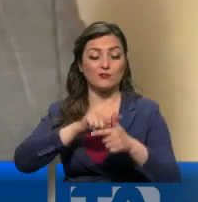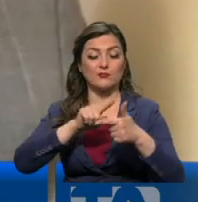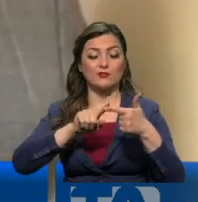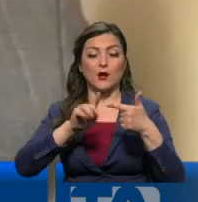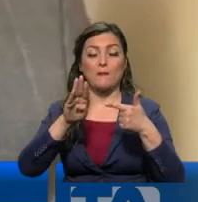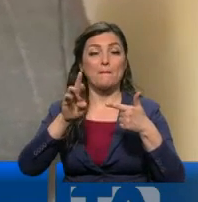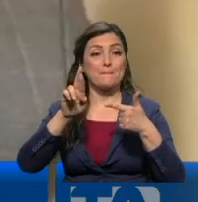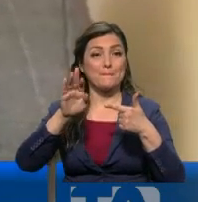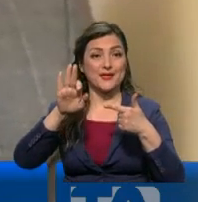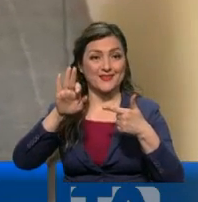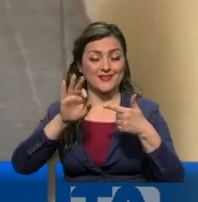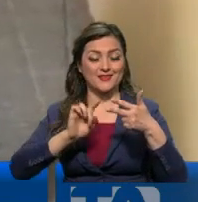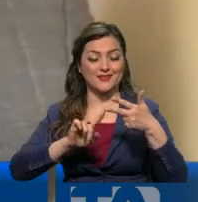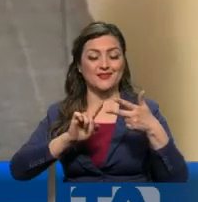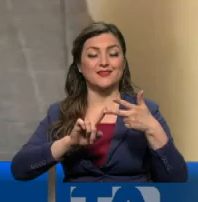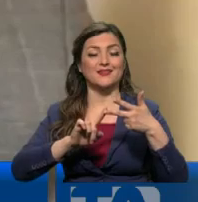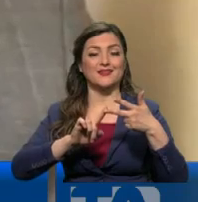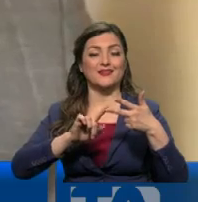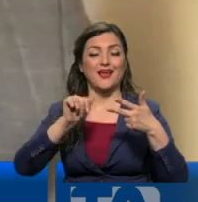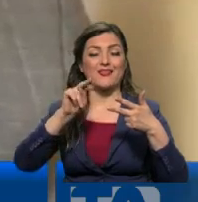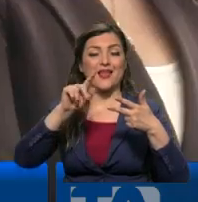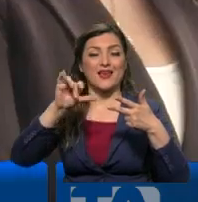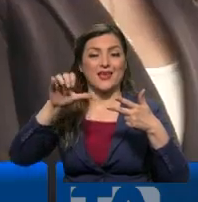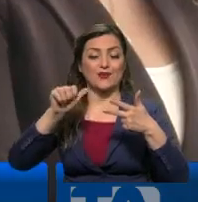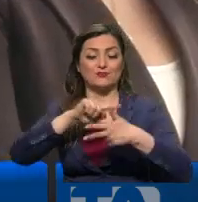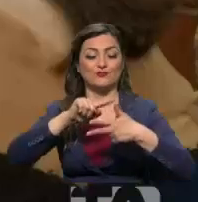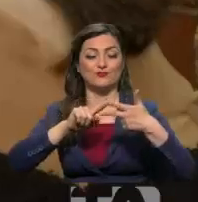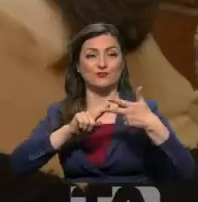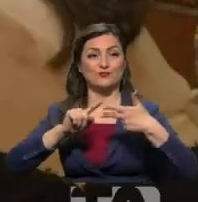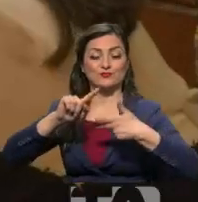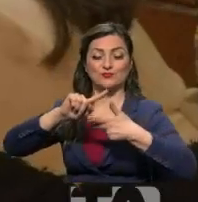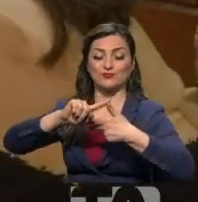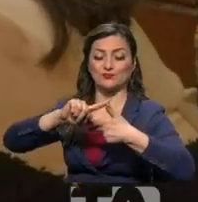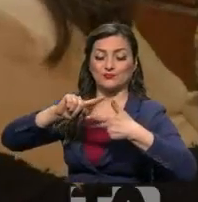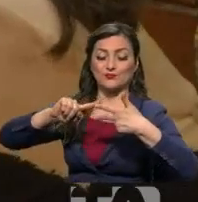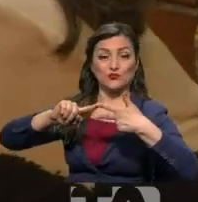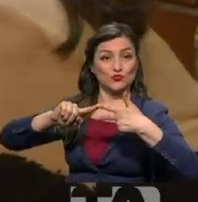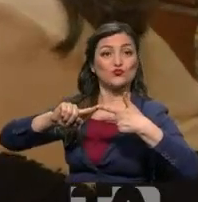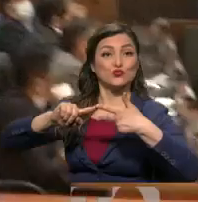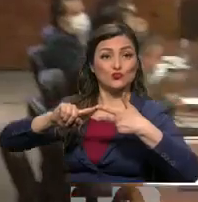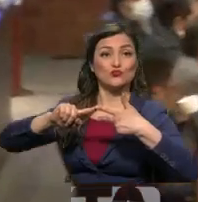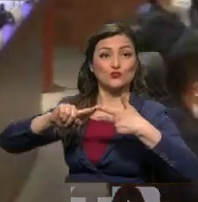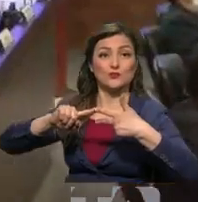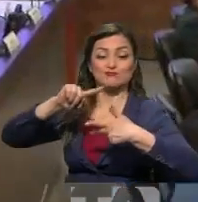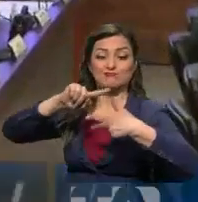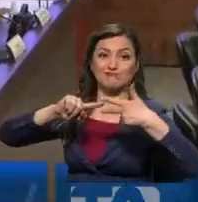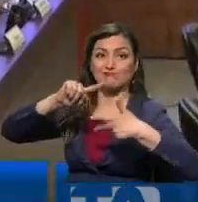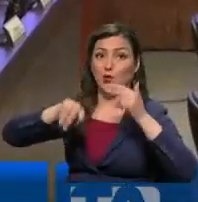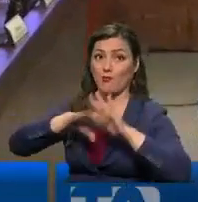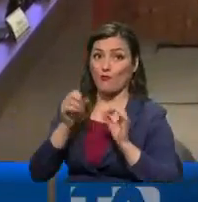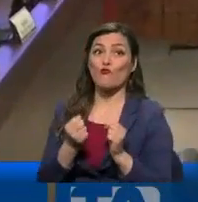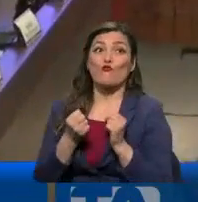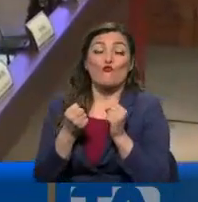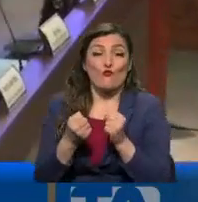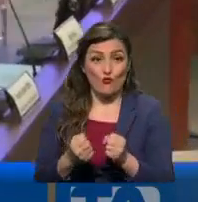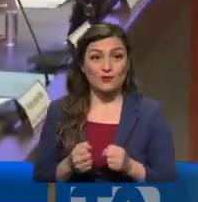Brit Baca y también de la concejala Analía Ledesma. Brit Baca y Luz Elena Coloma son las opciones más fuertes